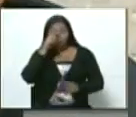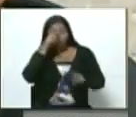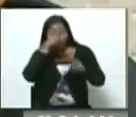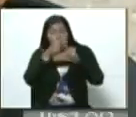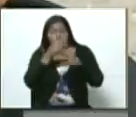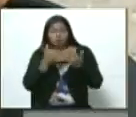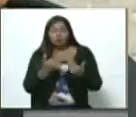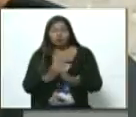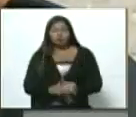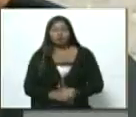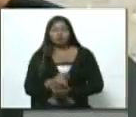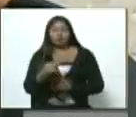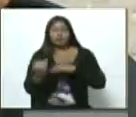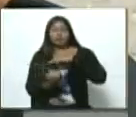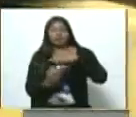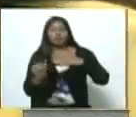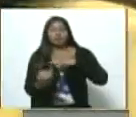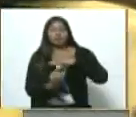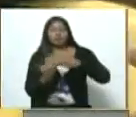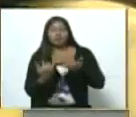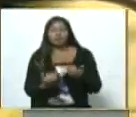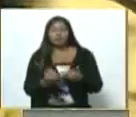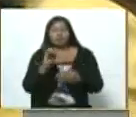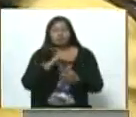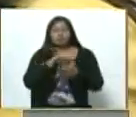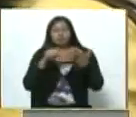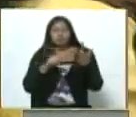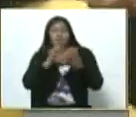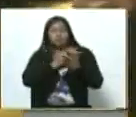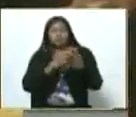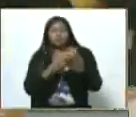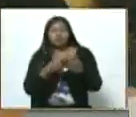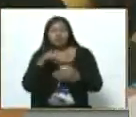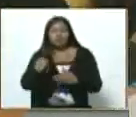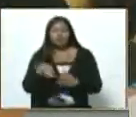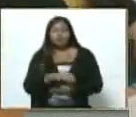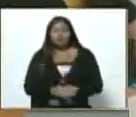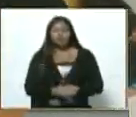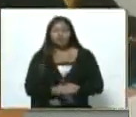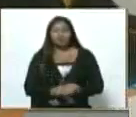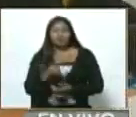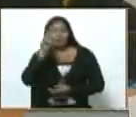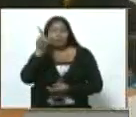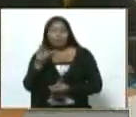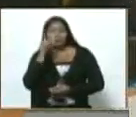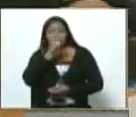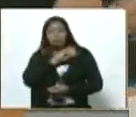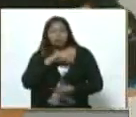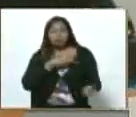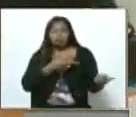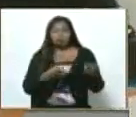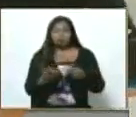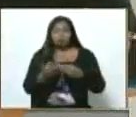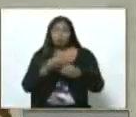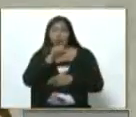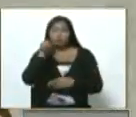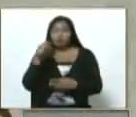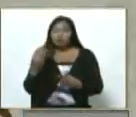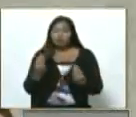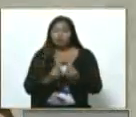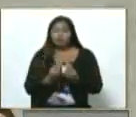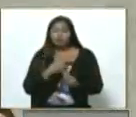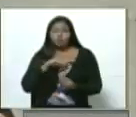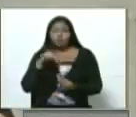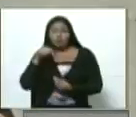esta institución, uno de los cinco poderes del Estado venezolano, recibirlos a ustedes en